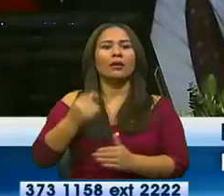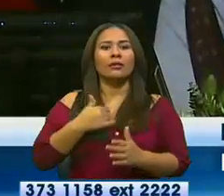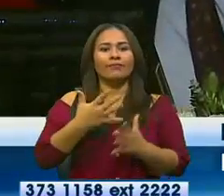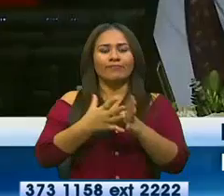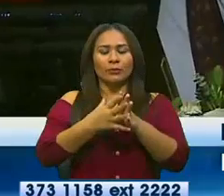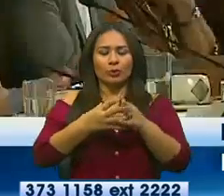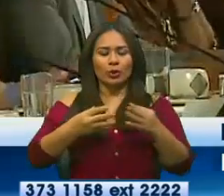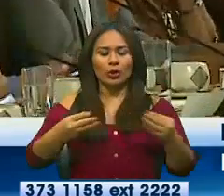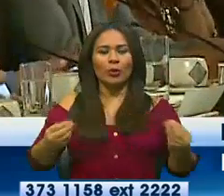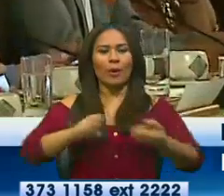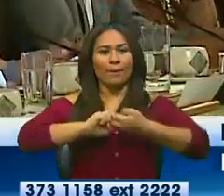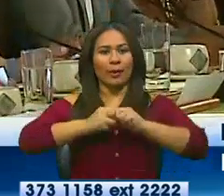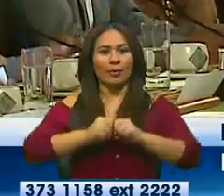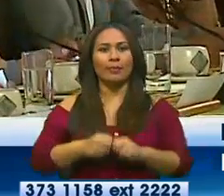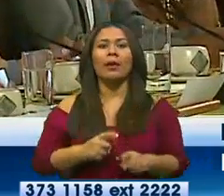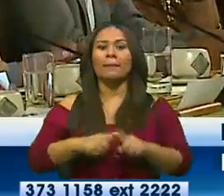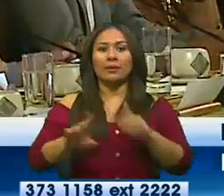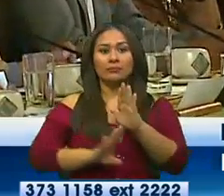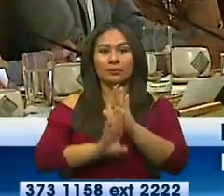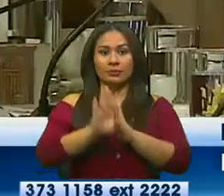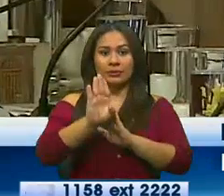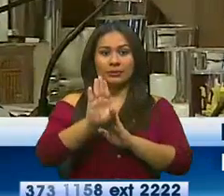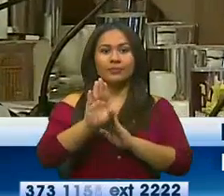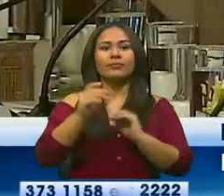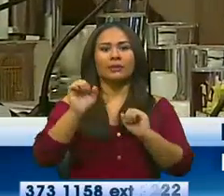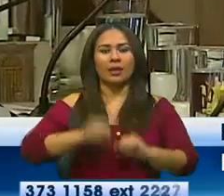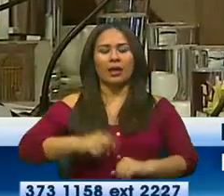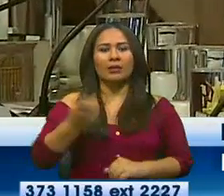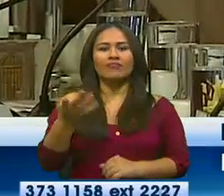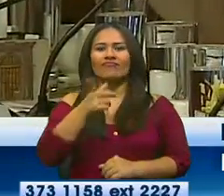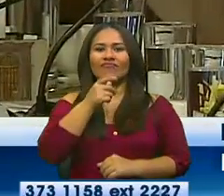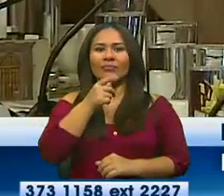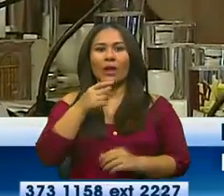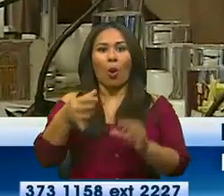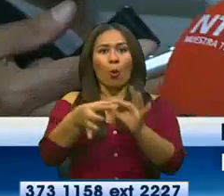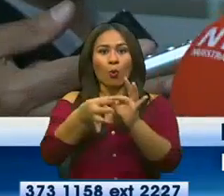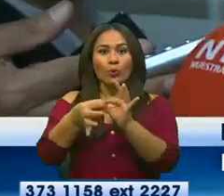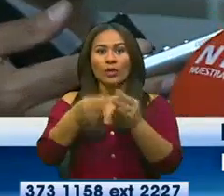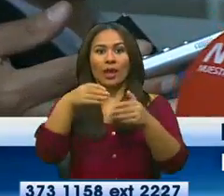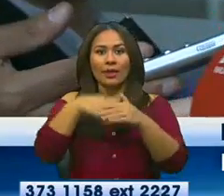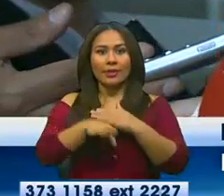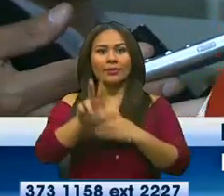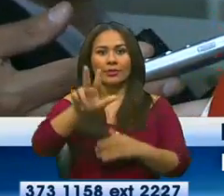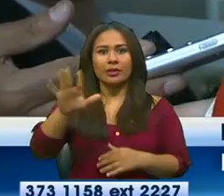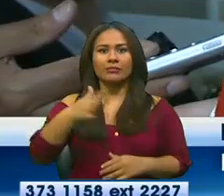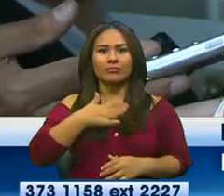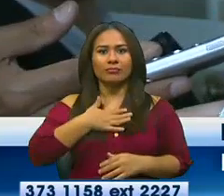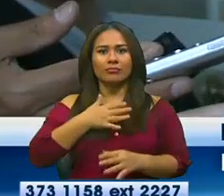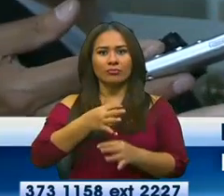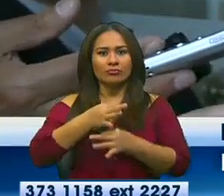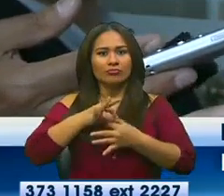podrán superar. De lo que no están tan seguros es de la férrea unidad interna. Revolución Ciudadana.